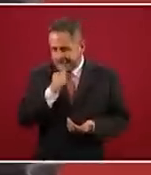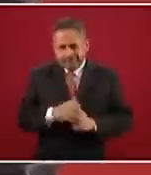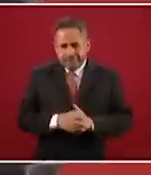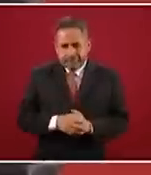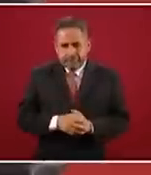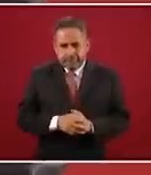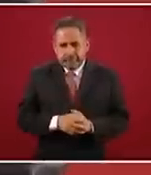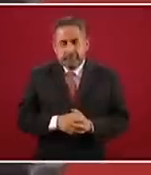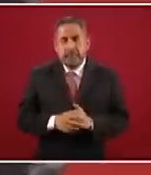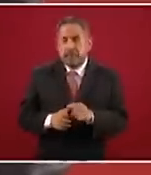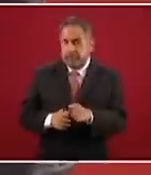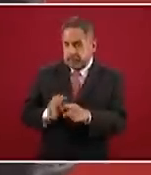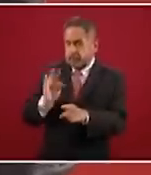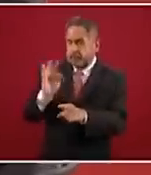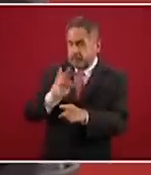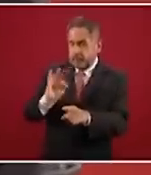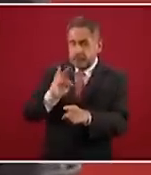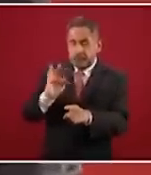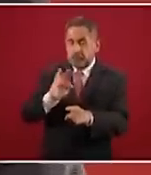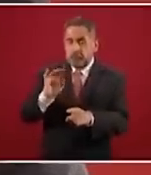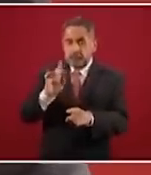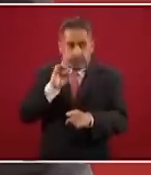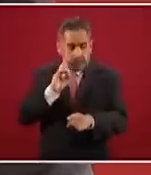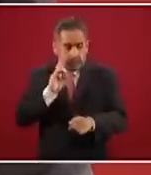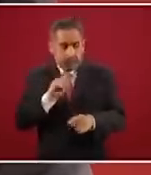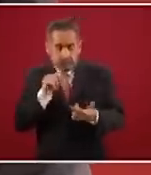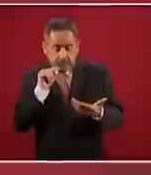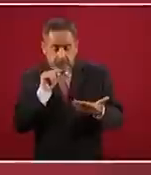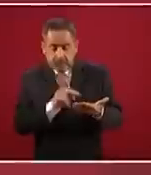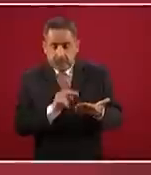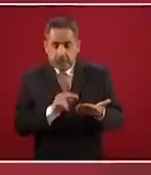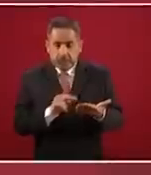Sí se puede en el caso que no haya